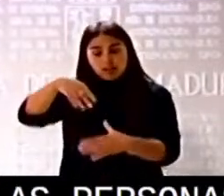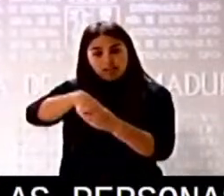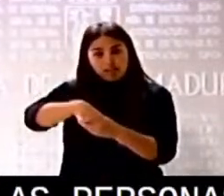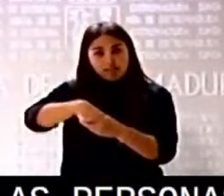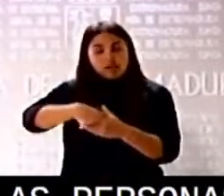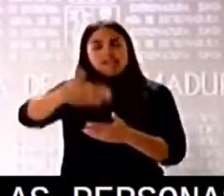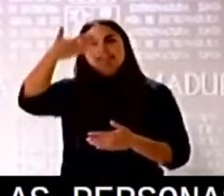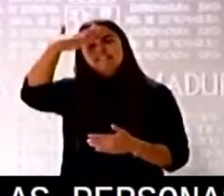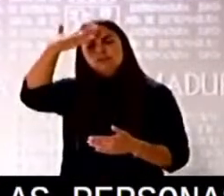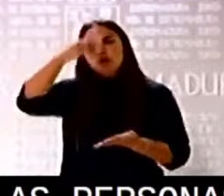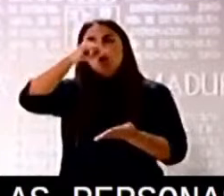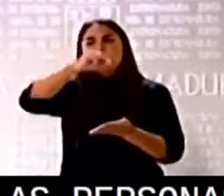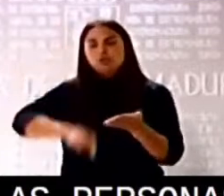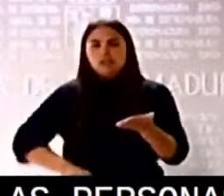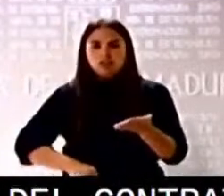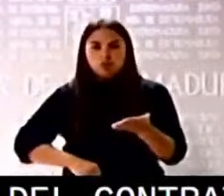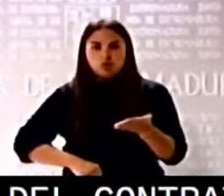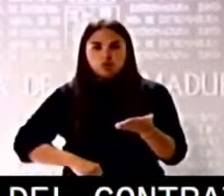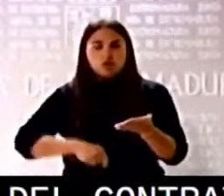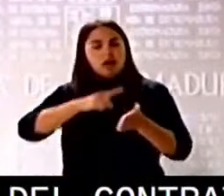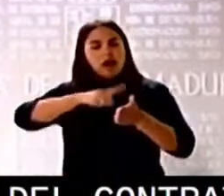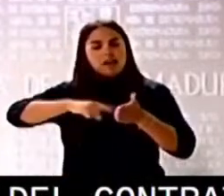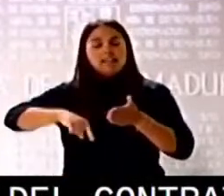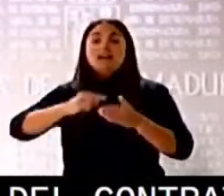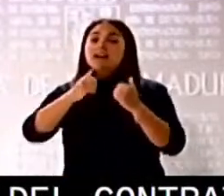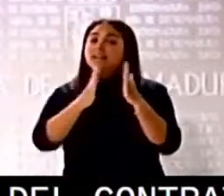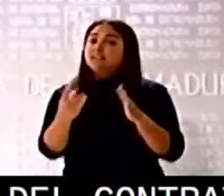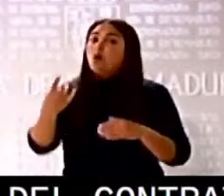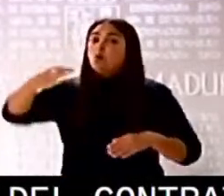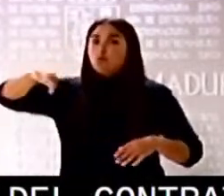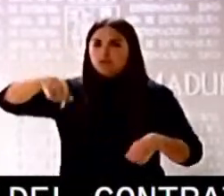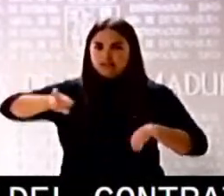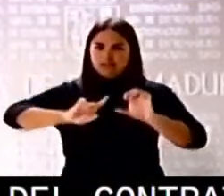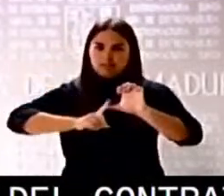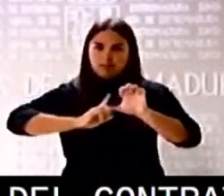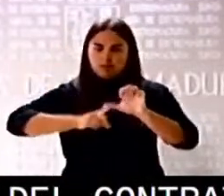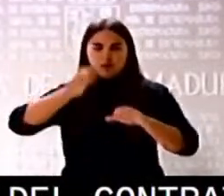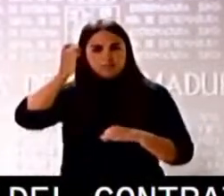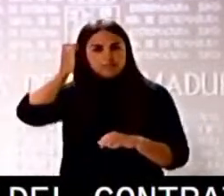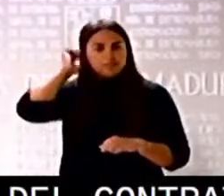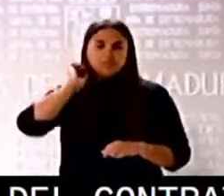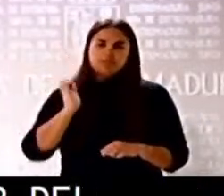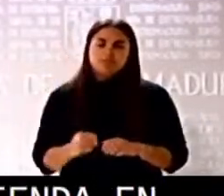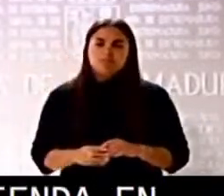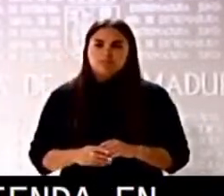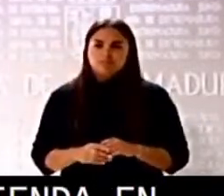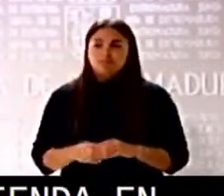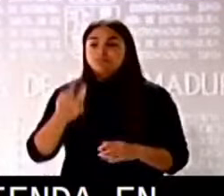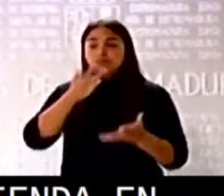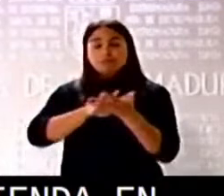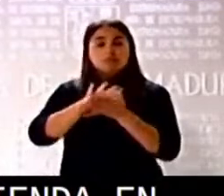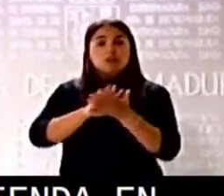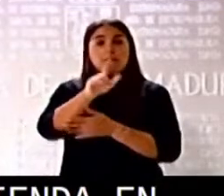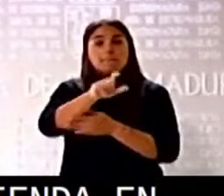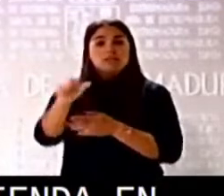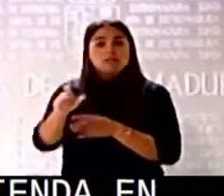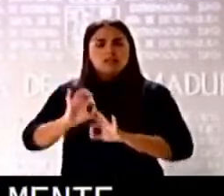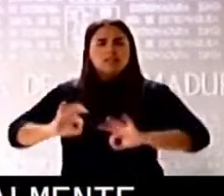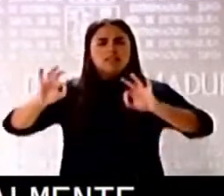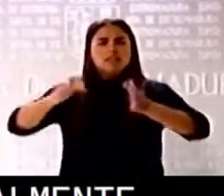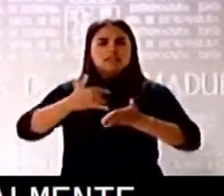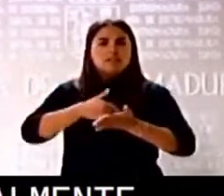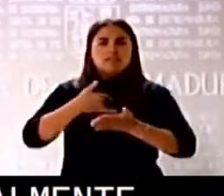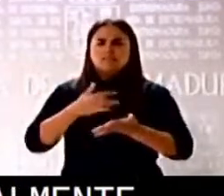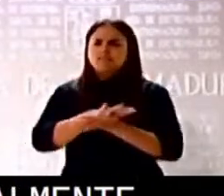sea titular del contrato de arrendamiento de una única vivienda en Extremadura. Cuando hablamos de personas especialmente vulnerables, ¿de qué